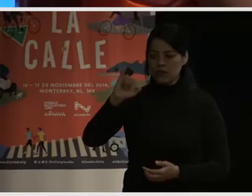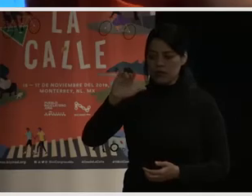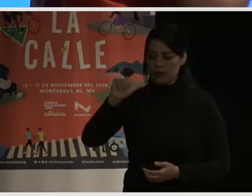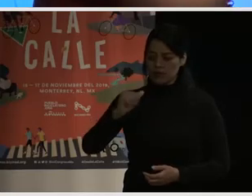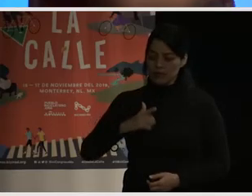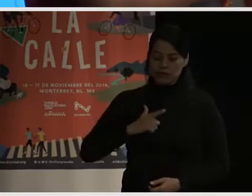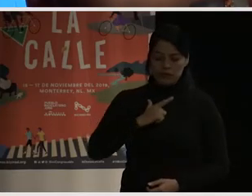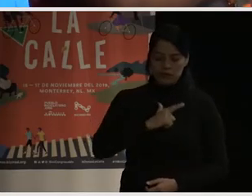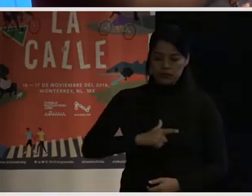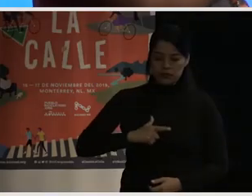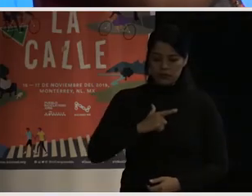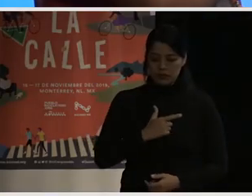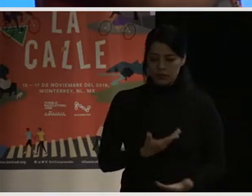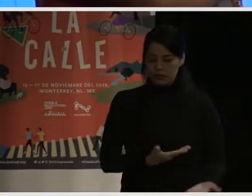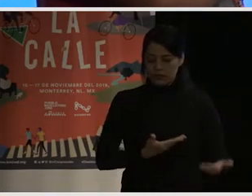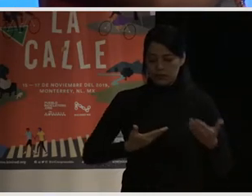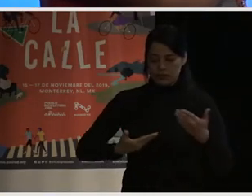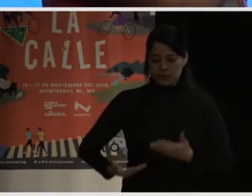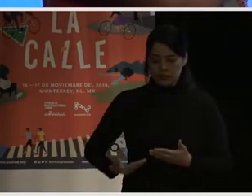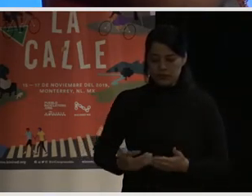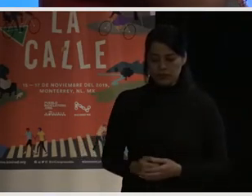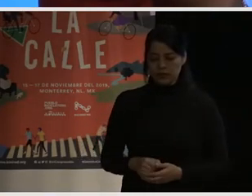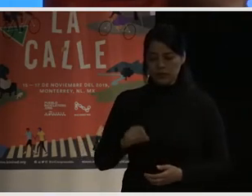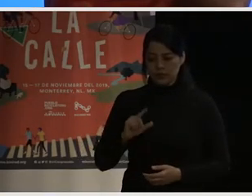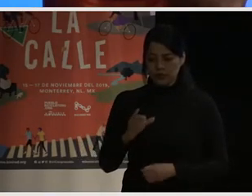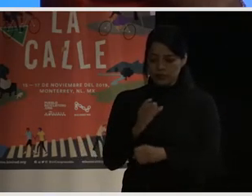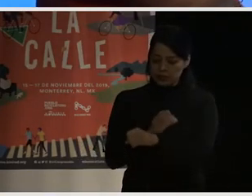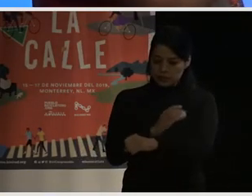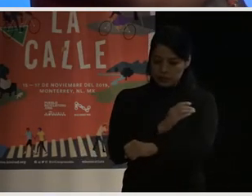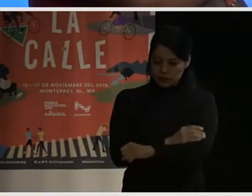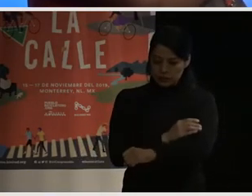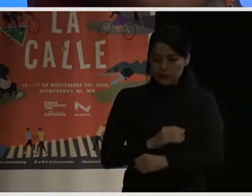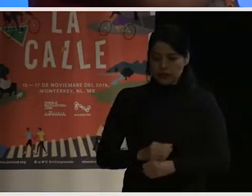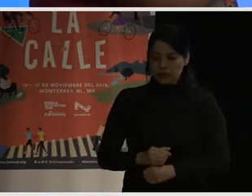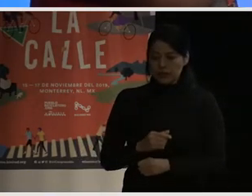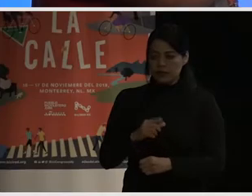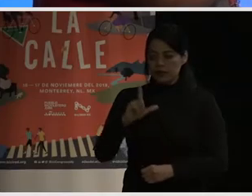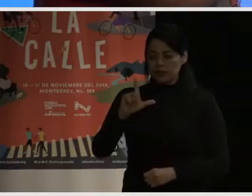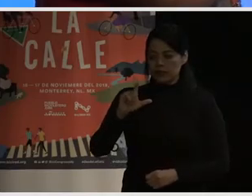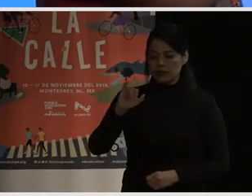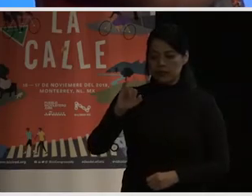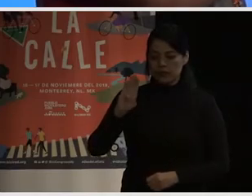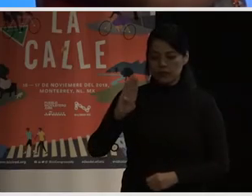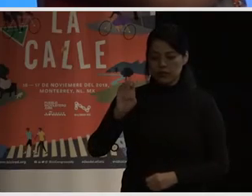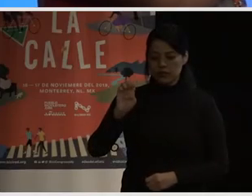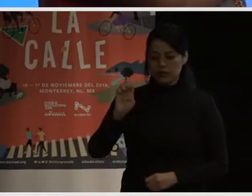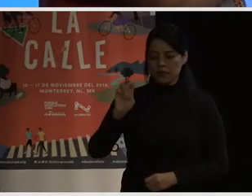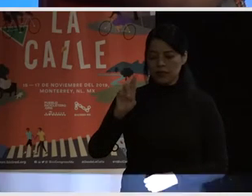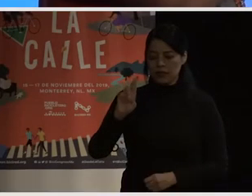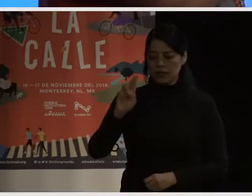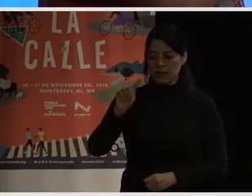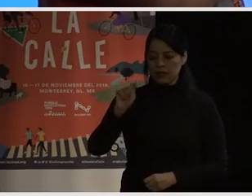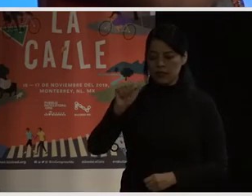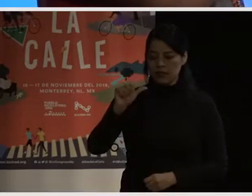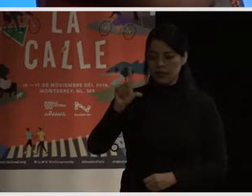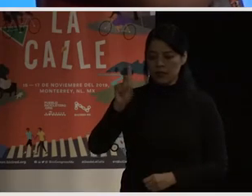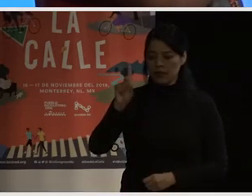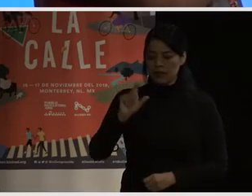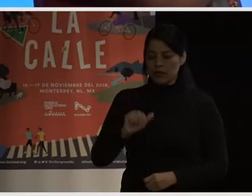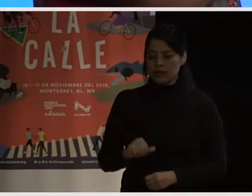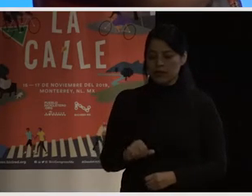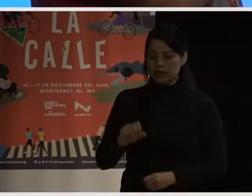placer tenerte aquí también nos acompañan libertad sabala direct director de